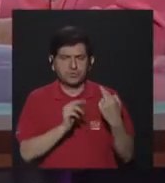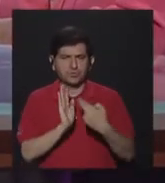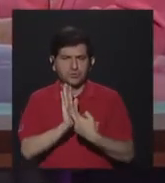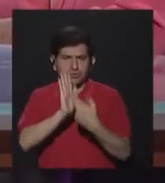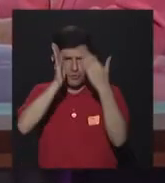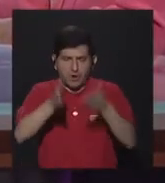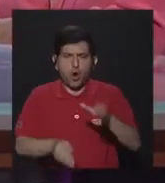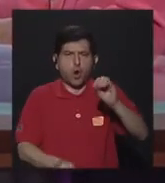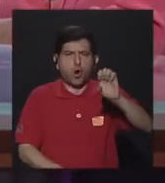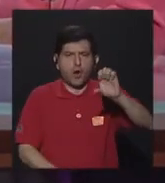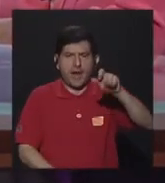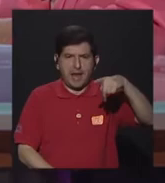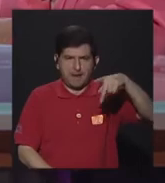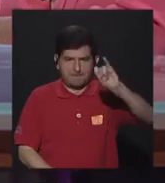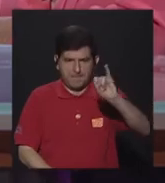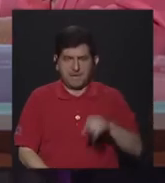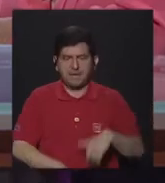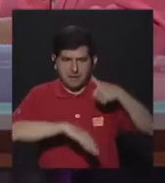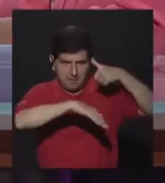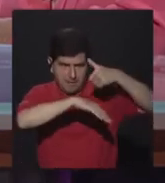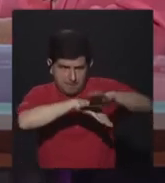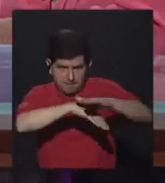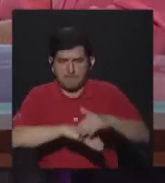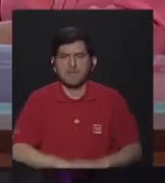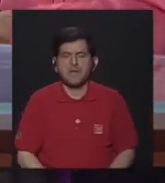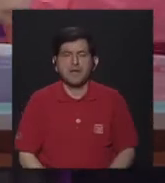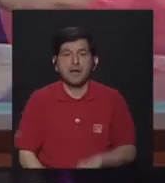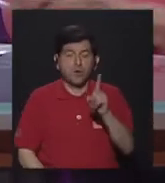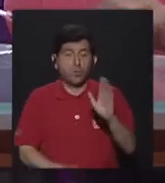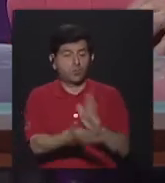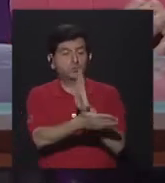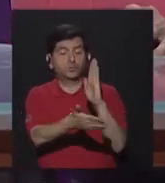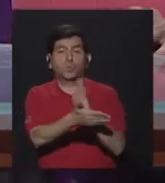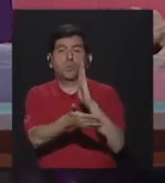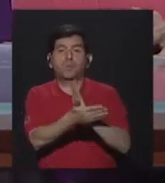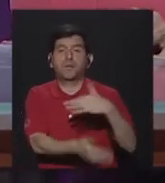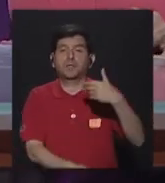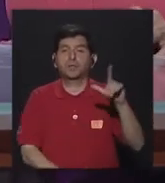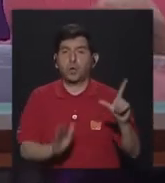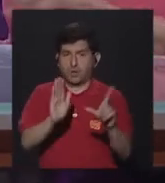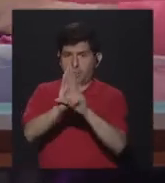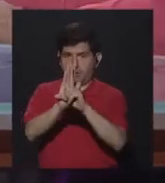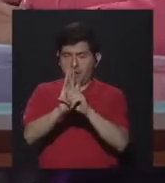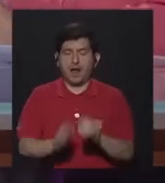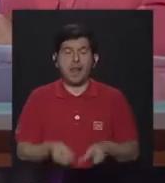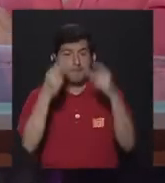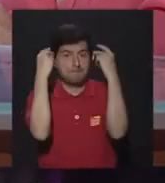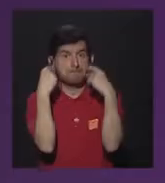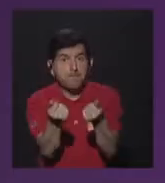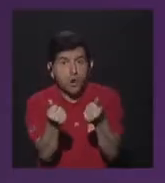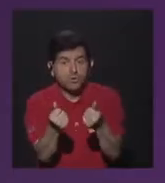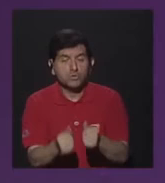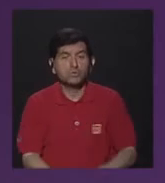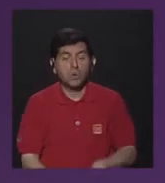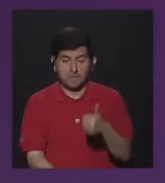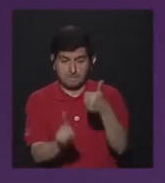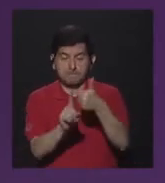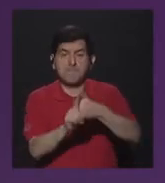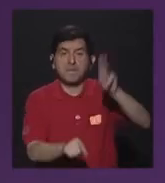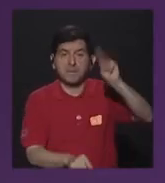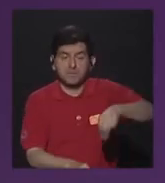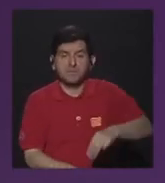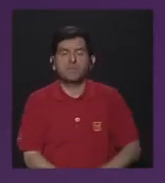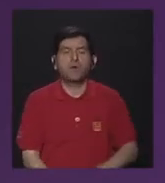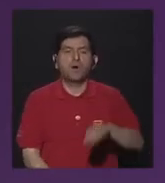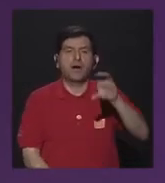oep y le mandan un a un oficio en forma urgente el mismo martes a